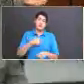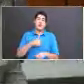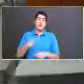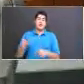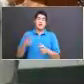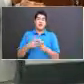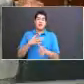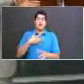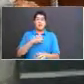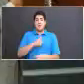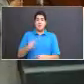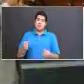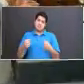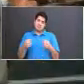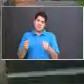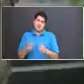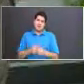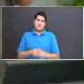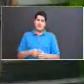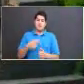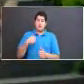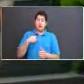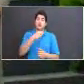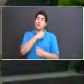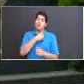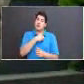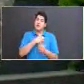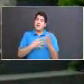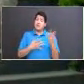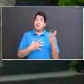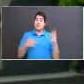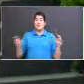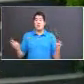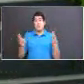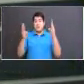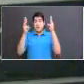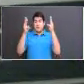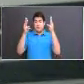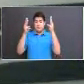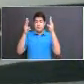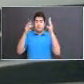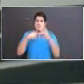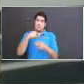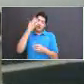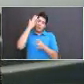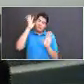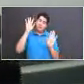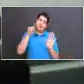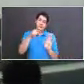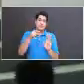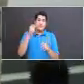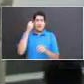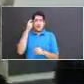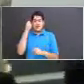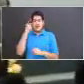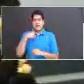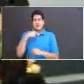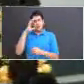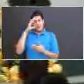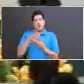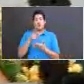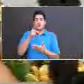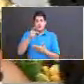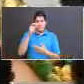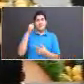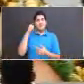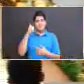quiero el milagro. Mire, yo no sé si me estoy dando a entender. Yo sé que usted es pilas y lo agarra al aire,